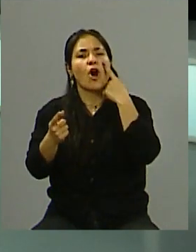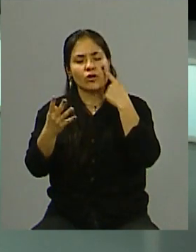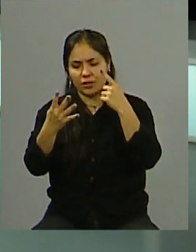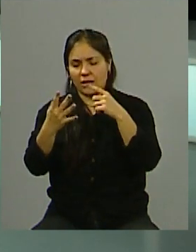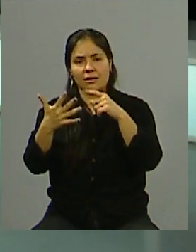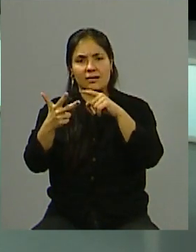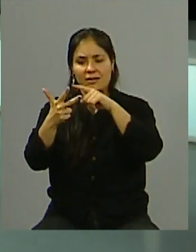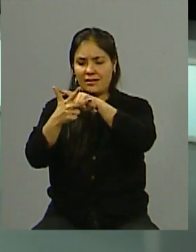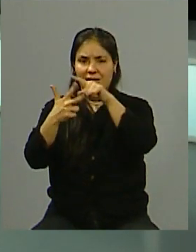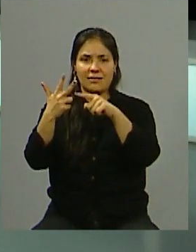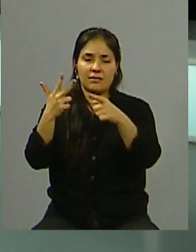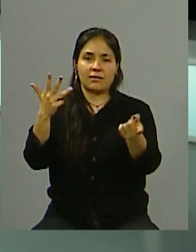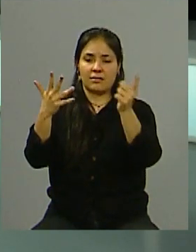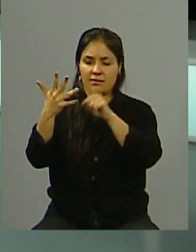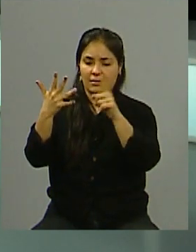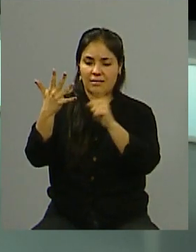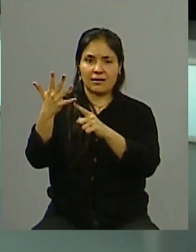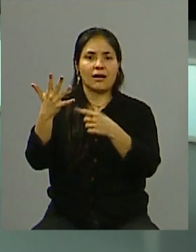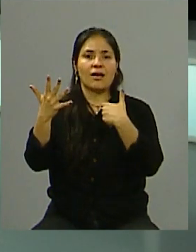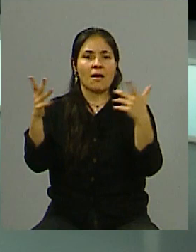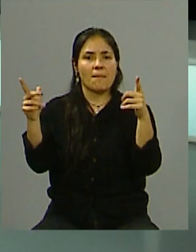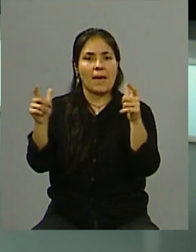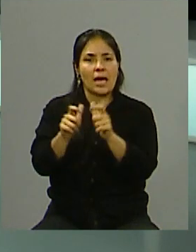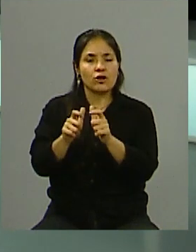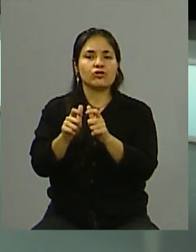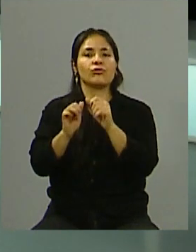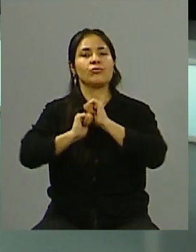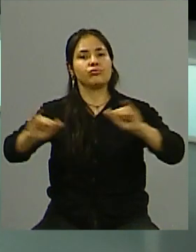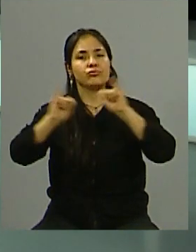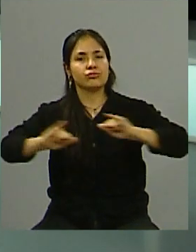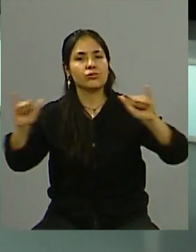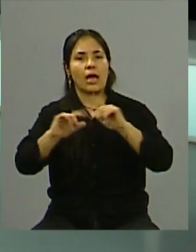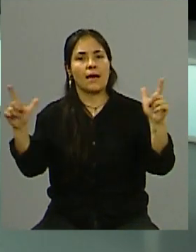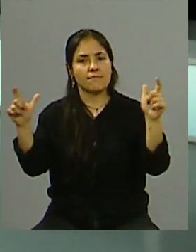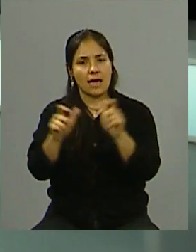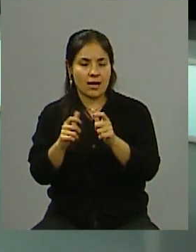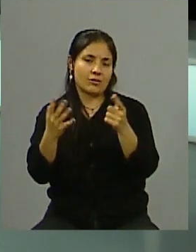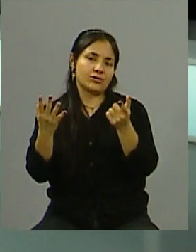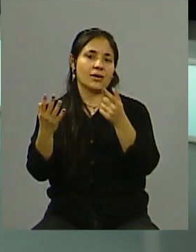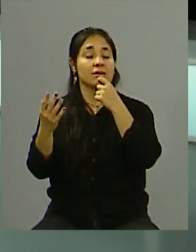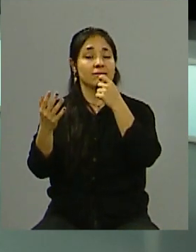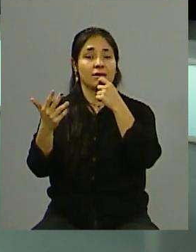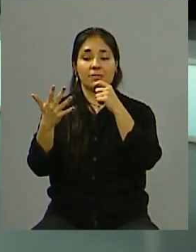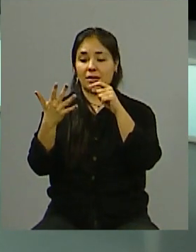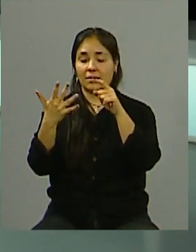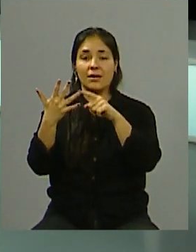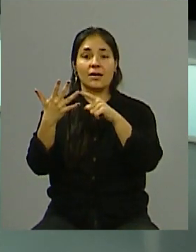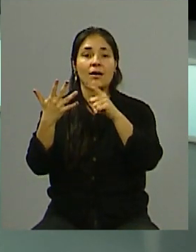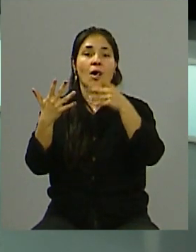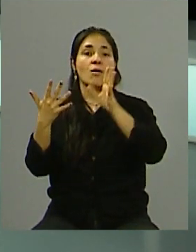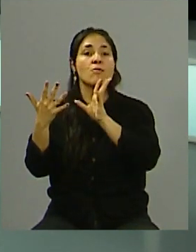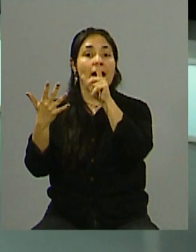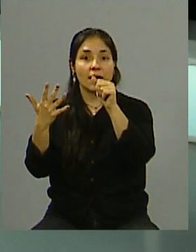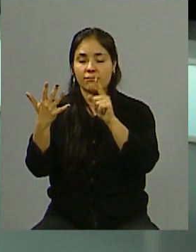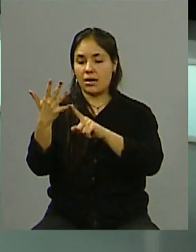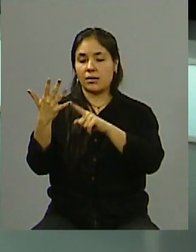potencia y menos capacidad de choque en términos mediáticos, ¿sí? Pocas veces vemos a Bregman o pocas veces vemos